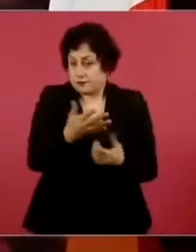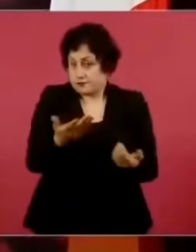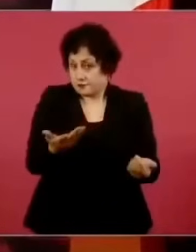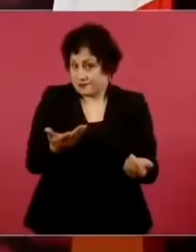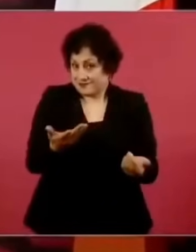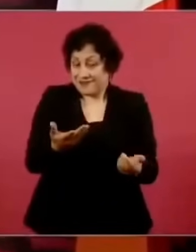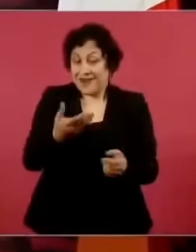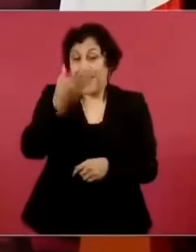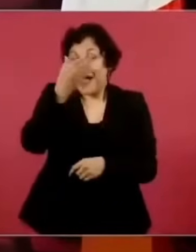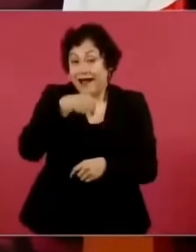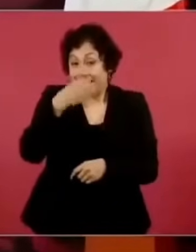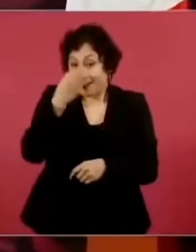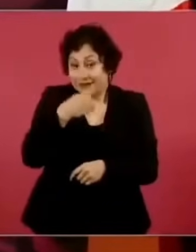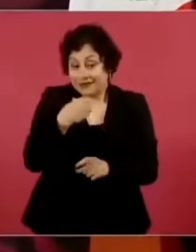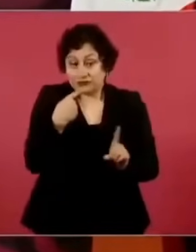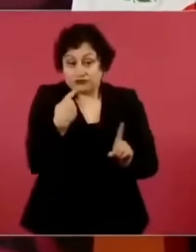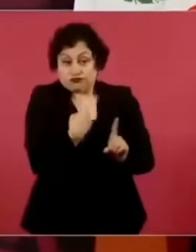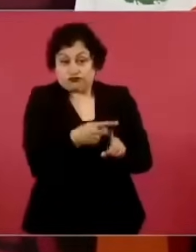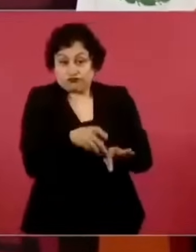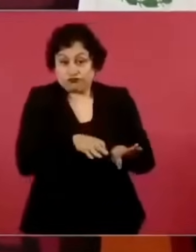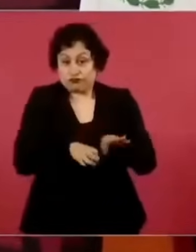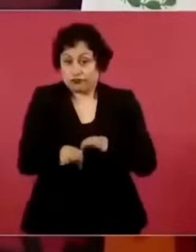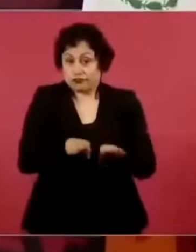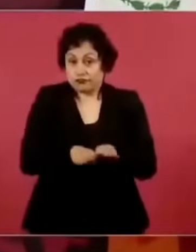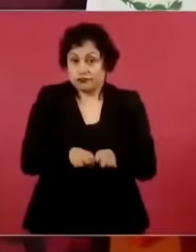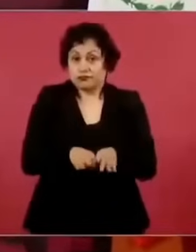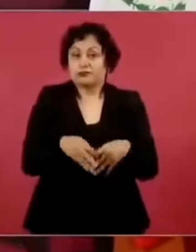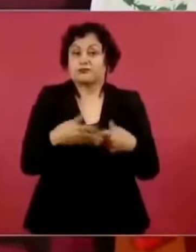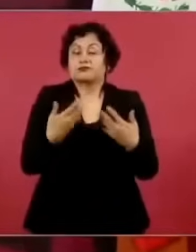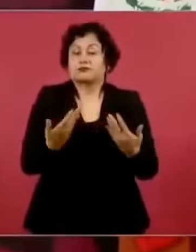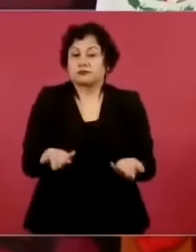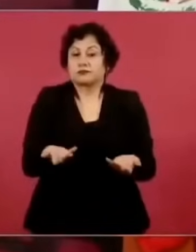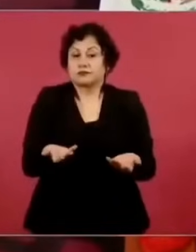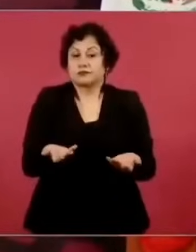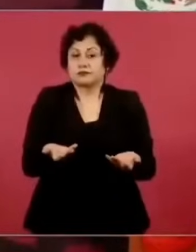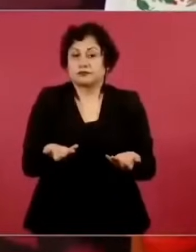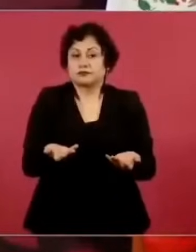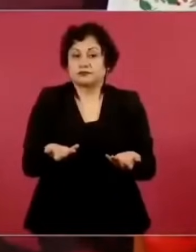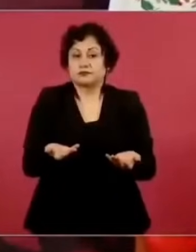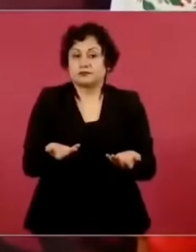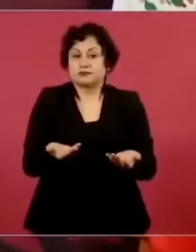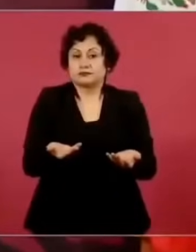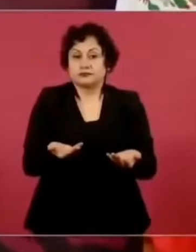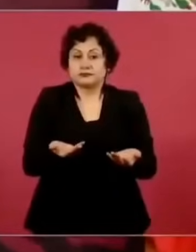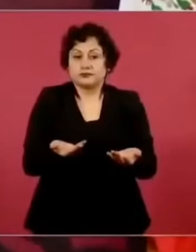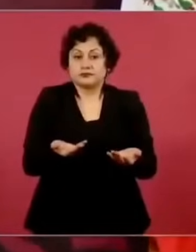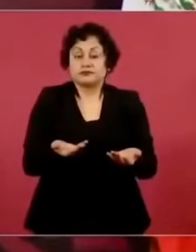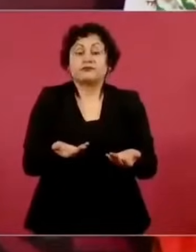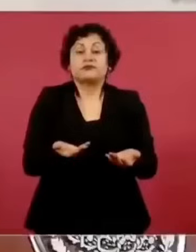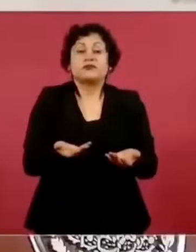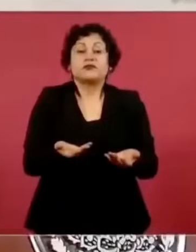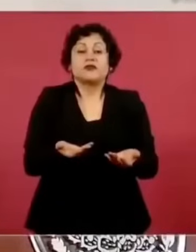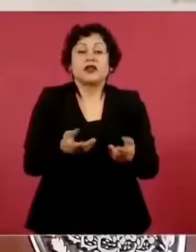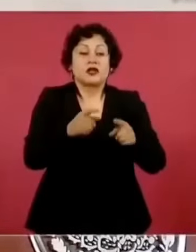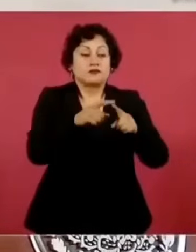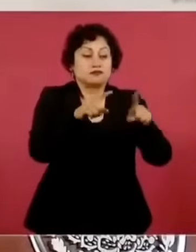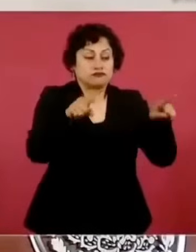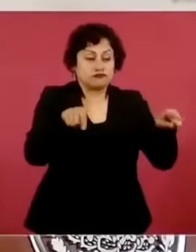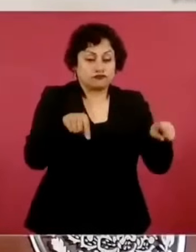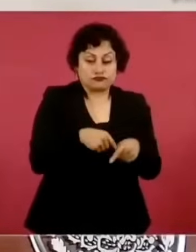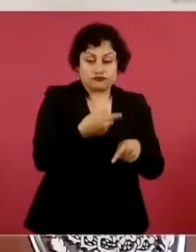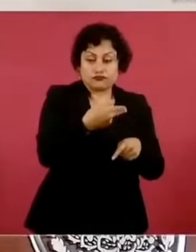en su gobierno 18 millones de hectáreas. Arranca en la laguna,